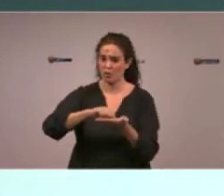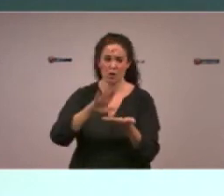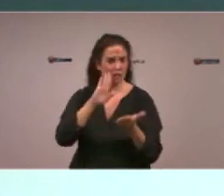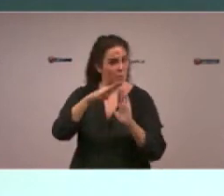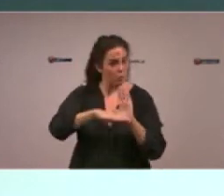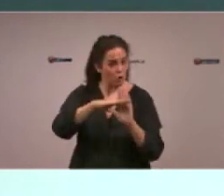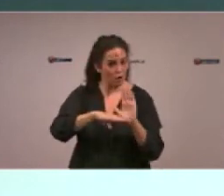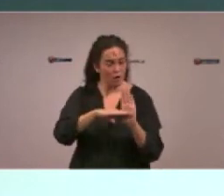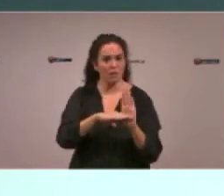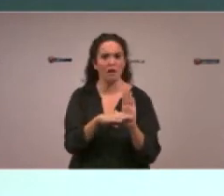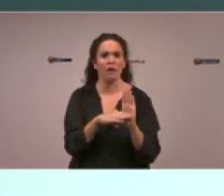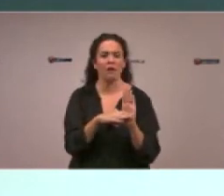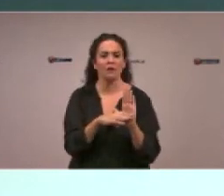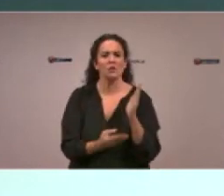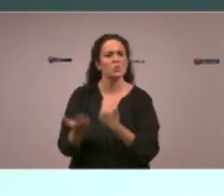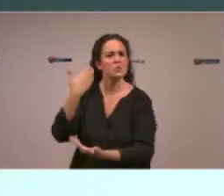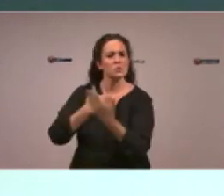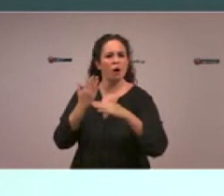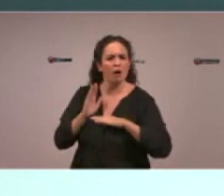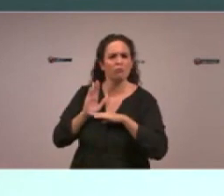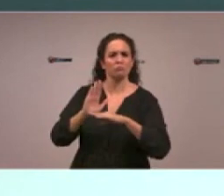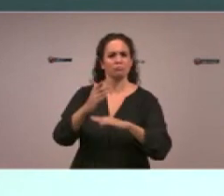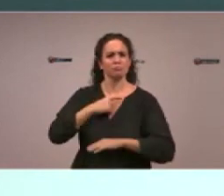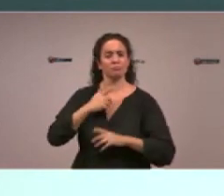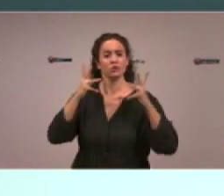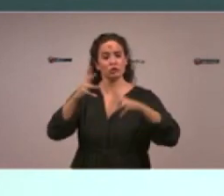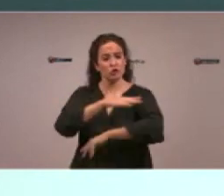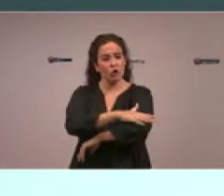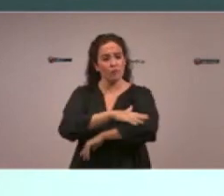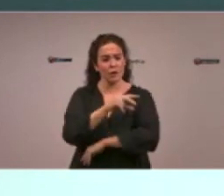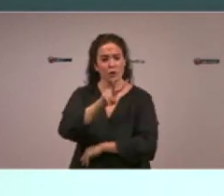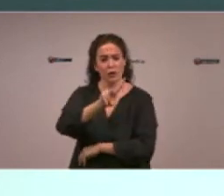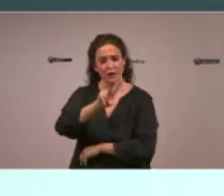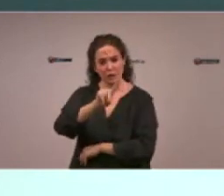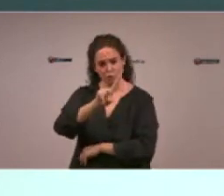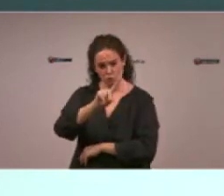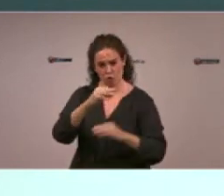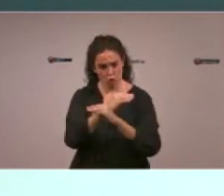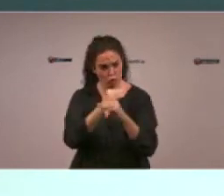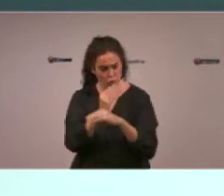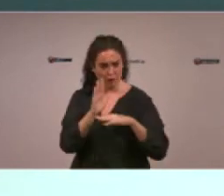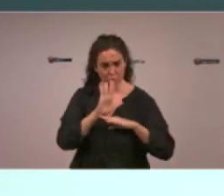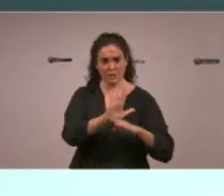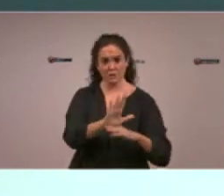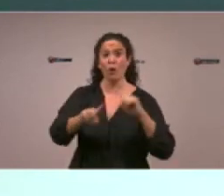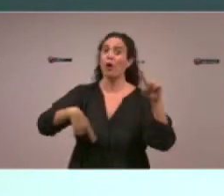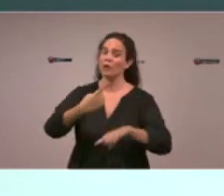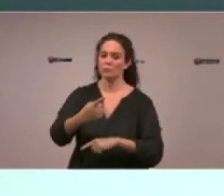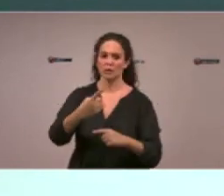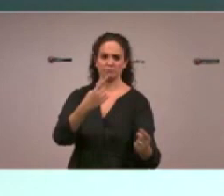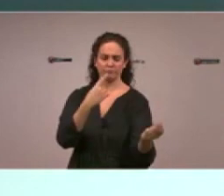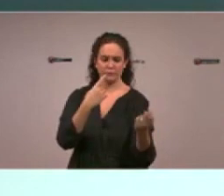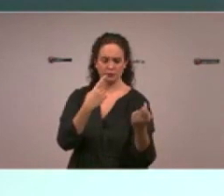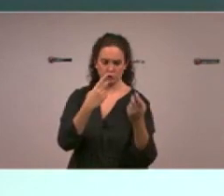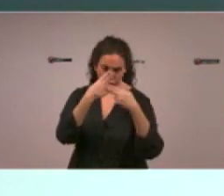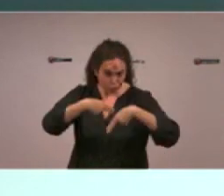programa lo presentó el propio Lehendakari en el Consejo de Gobierno del día 21 y después en una comparecencia que tuvo ante ustedes para